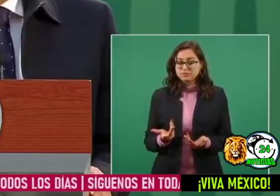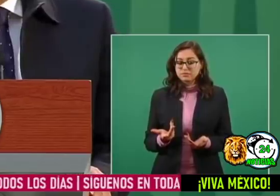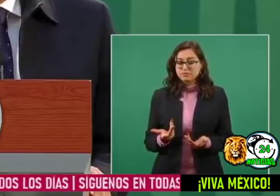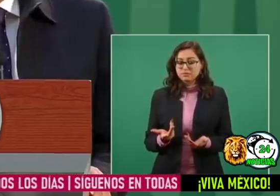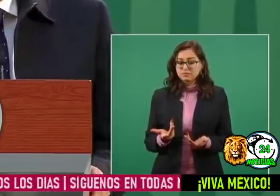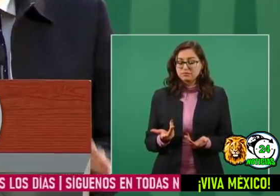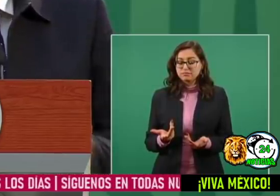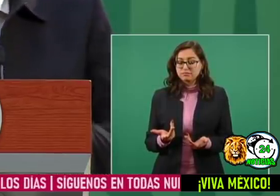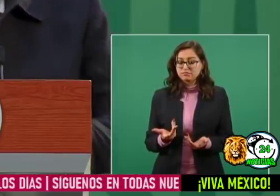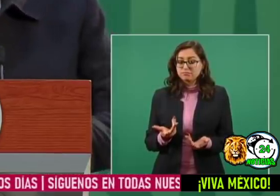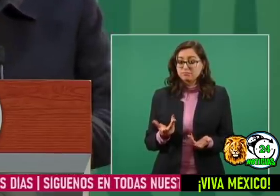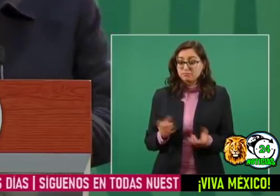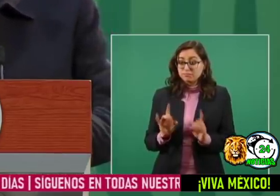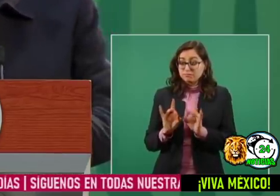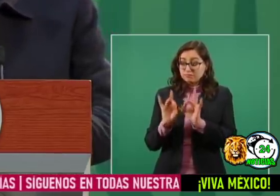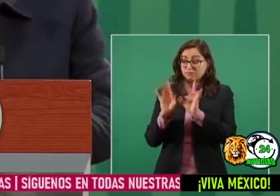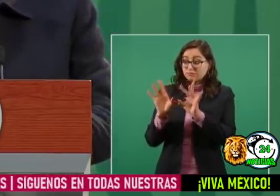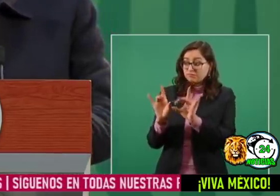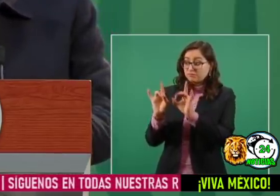estos casos